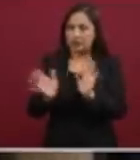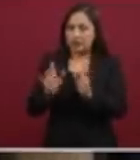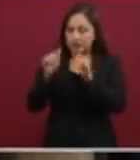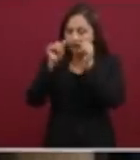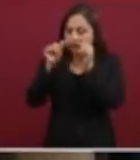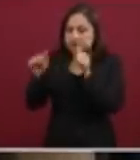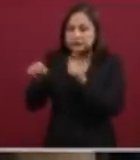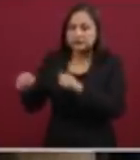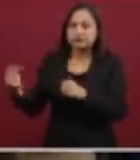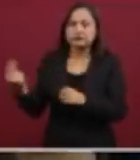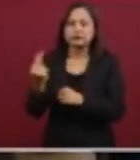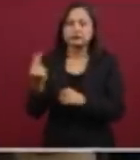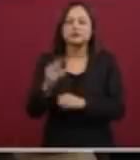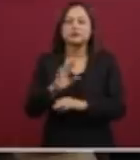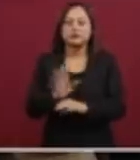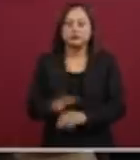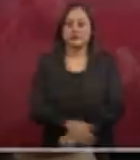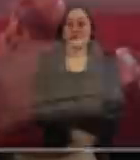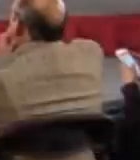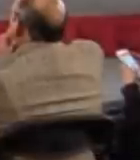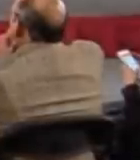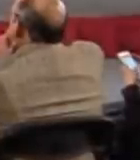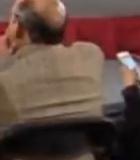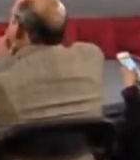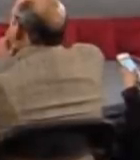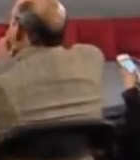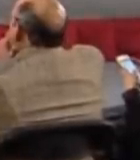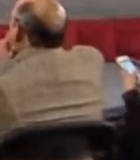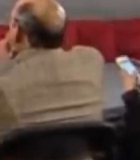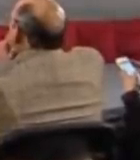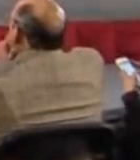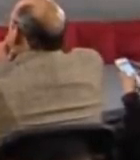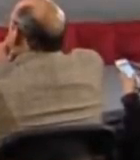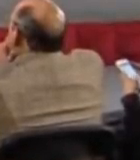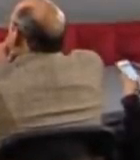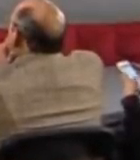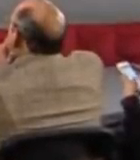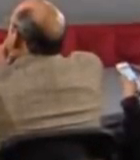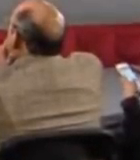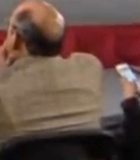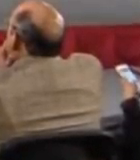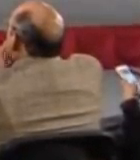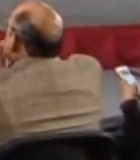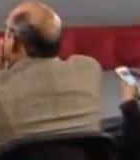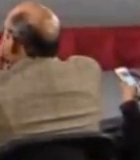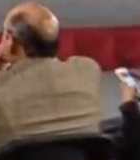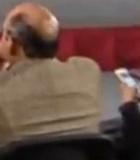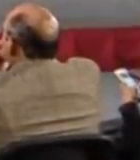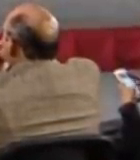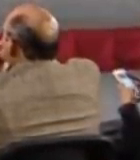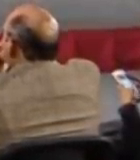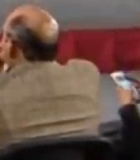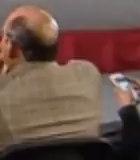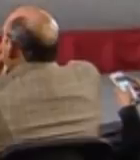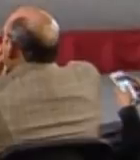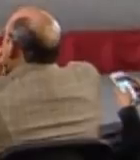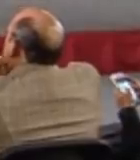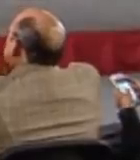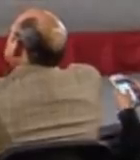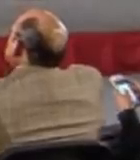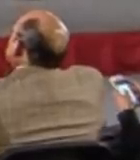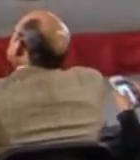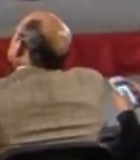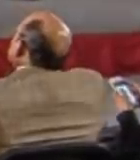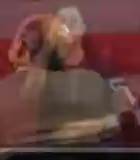necesidad. Y yo aprovecho para decirles que son